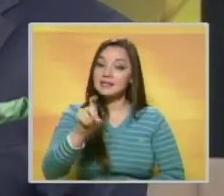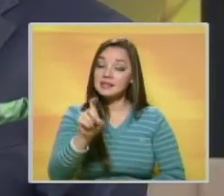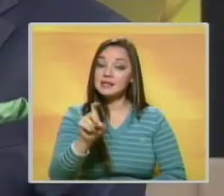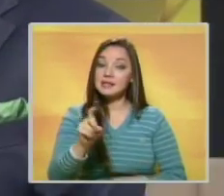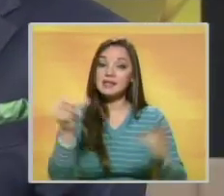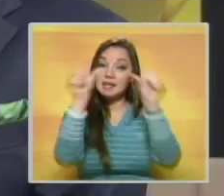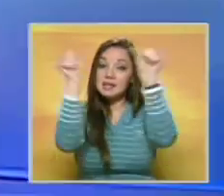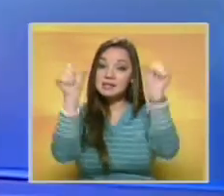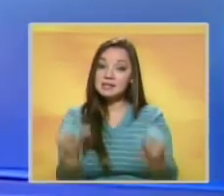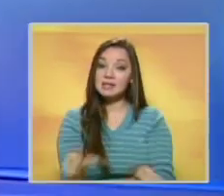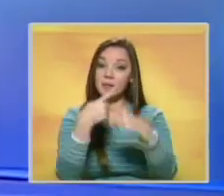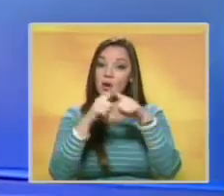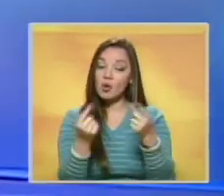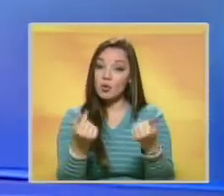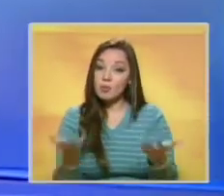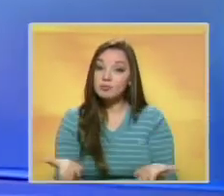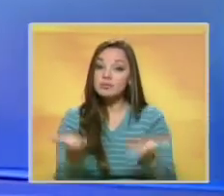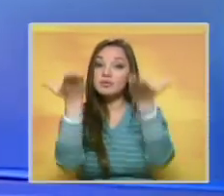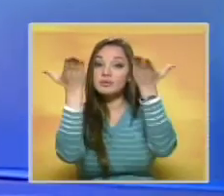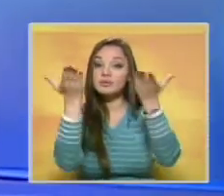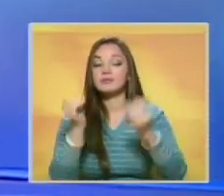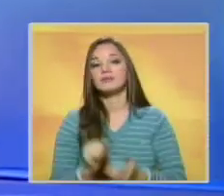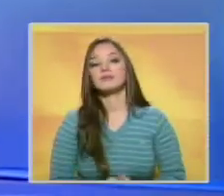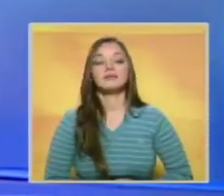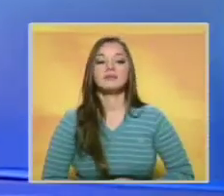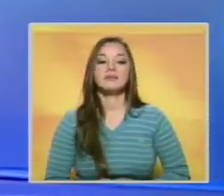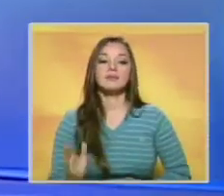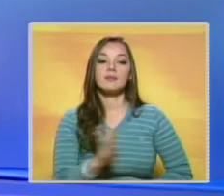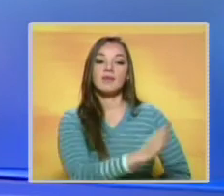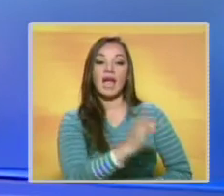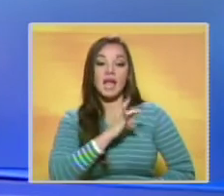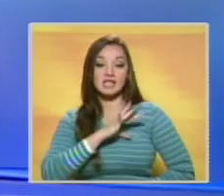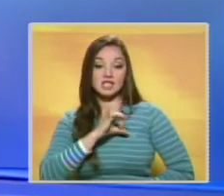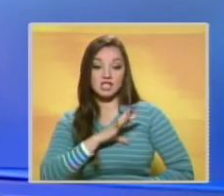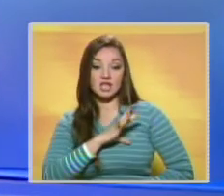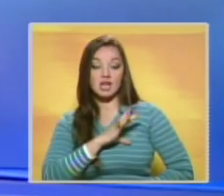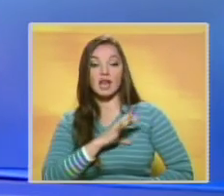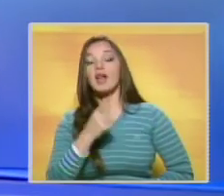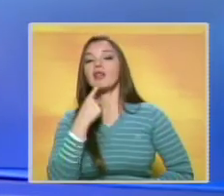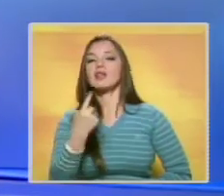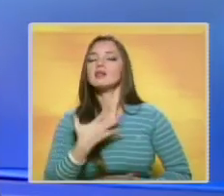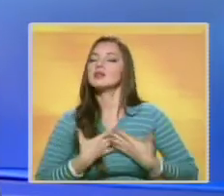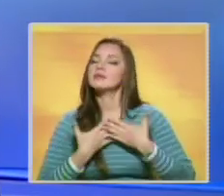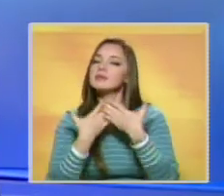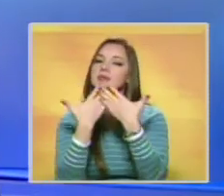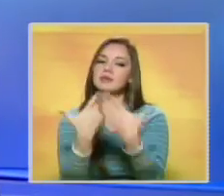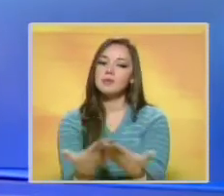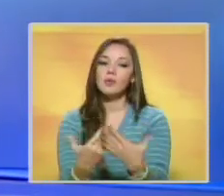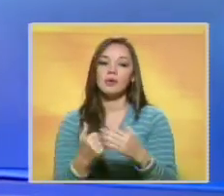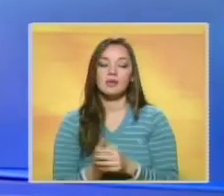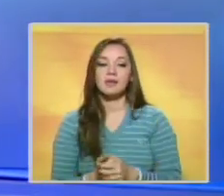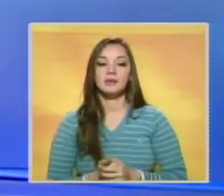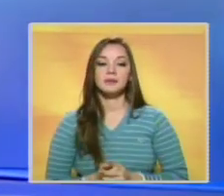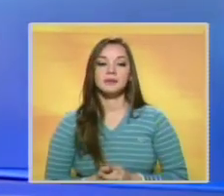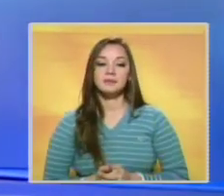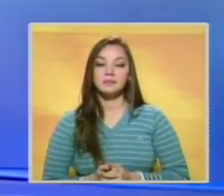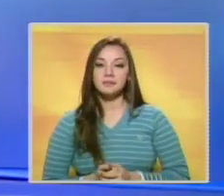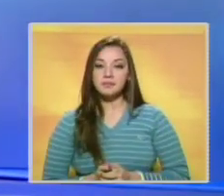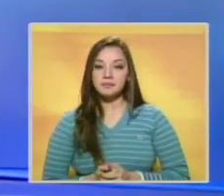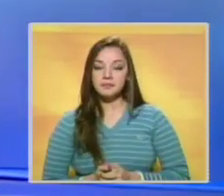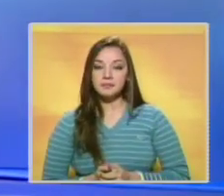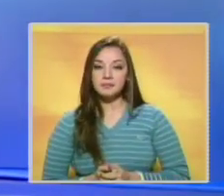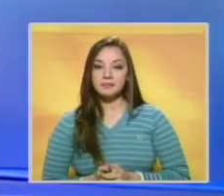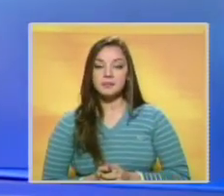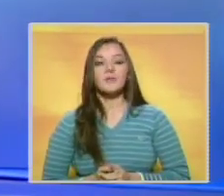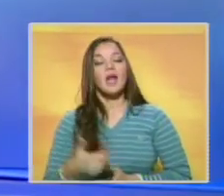de Venezuela. Chile expresó este martes su disposición a hacer gestiones que permitan reactivar el diálogo político